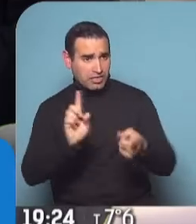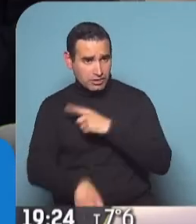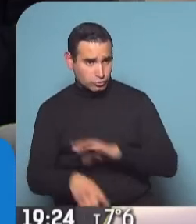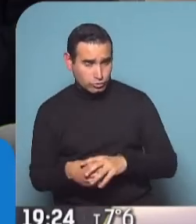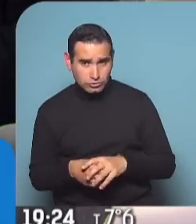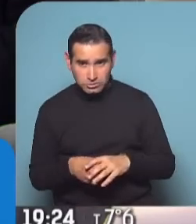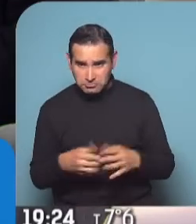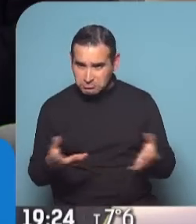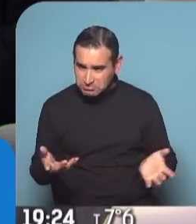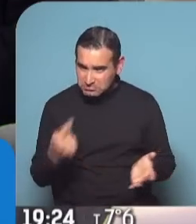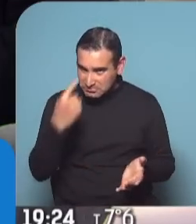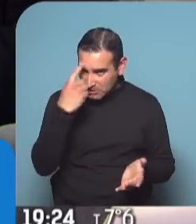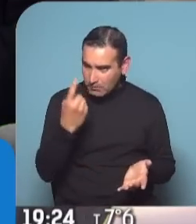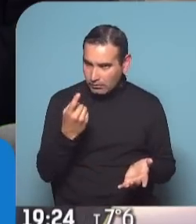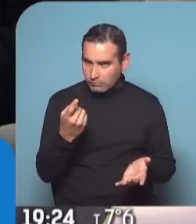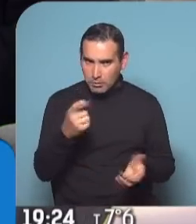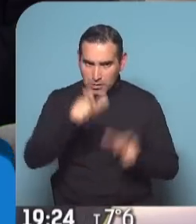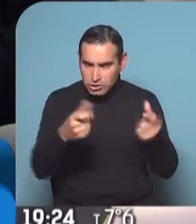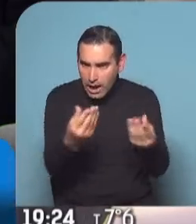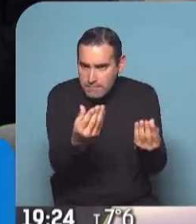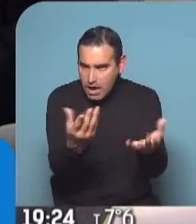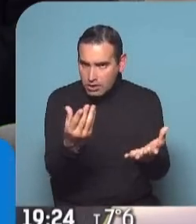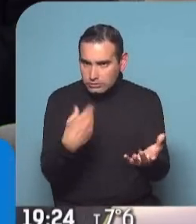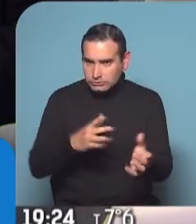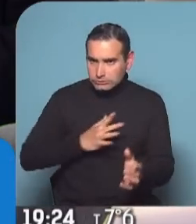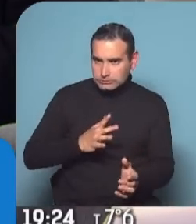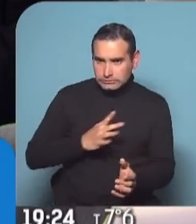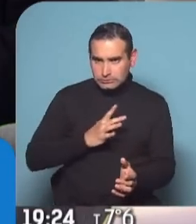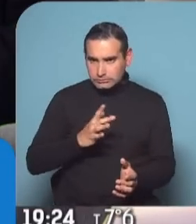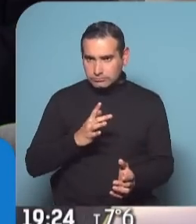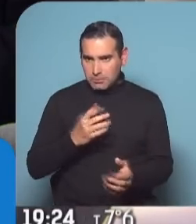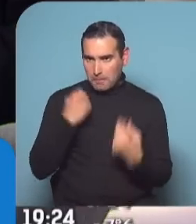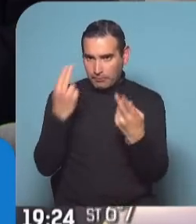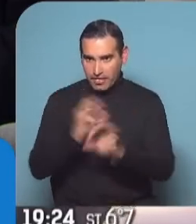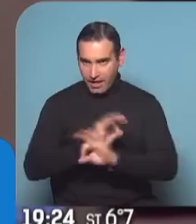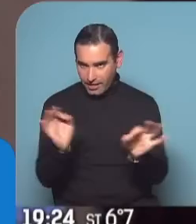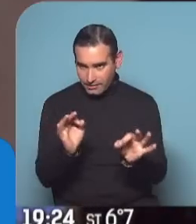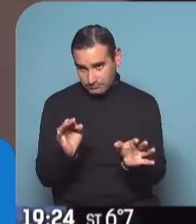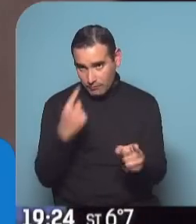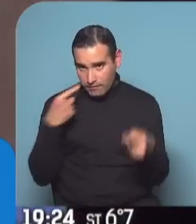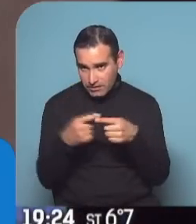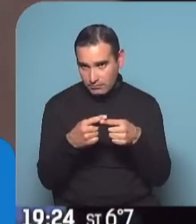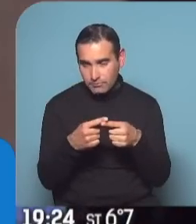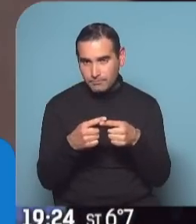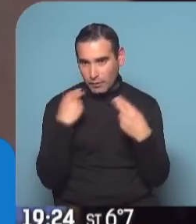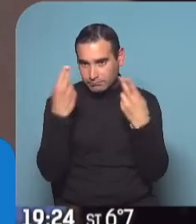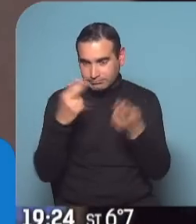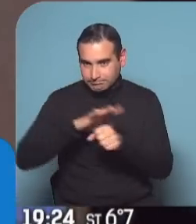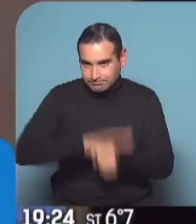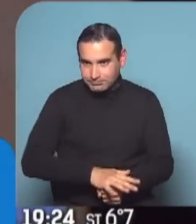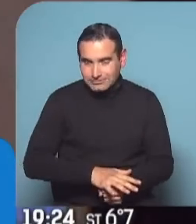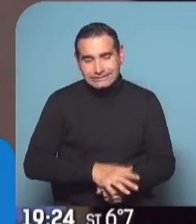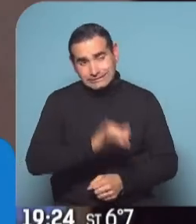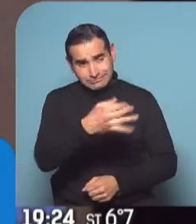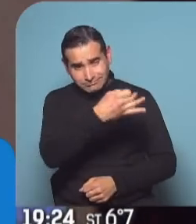como imponer el miedo para que la gente no se siga relevando al Estado, digamos. Sin ninguna duda, o sea, y